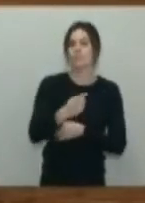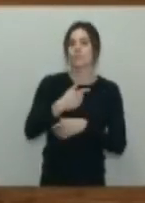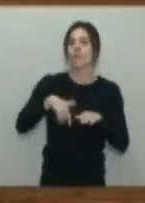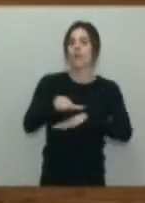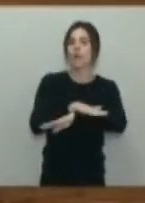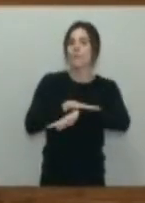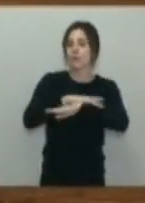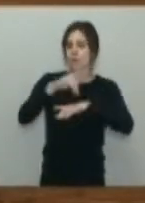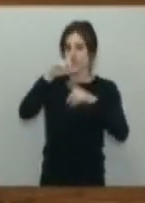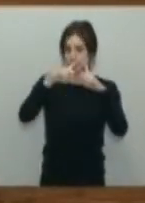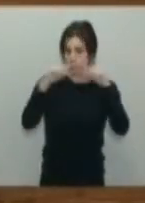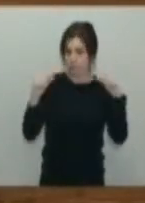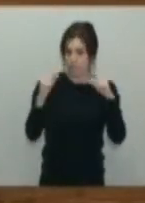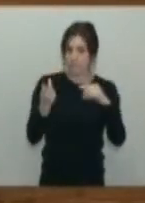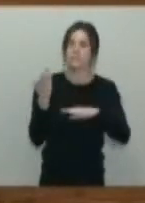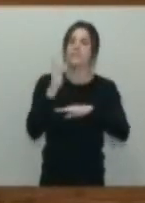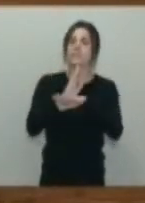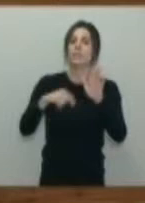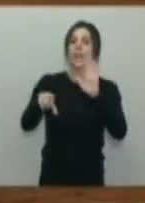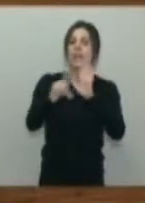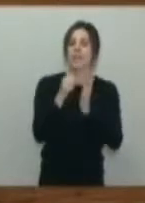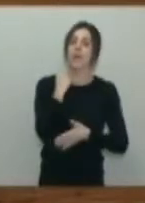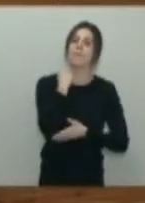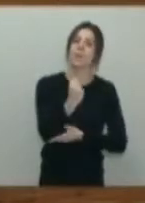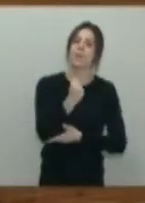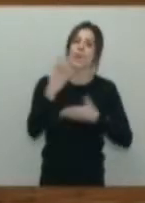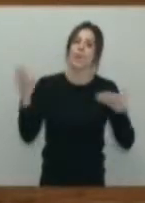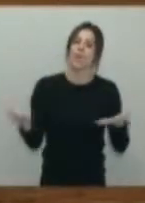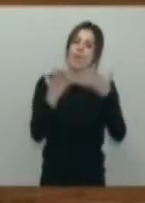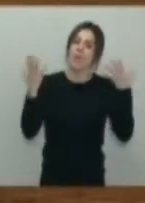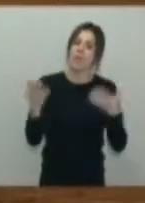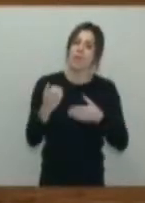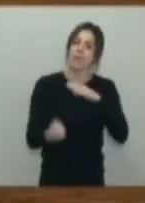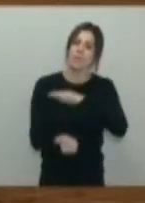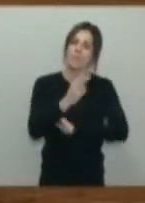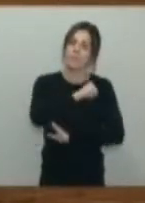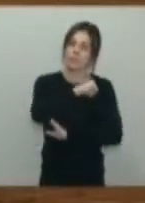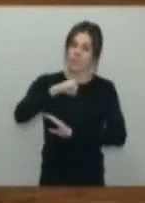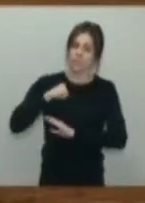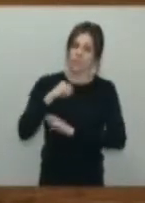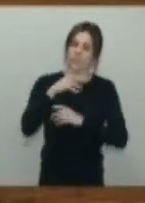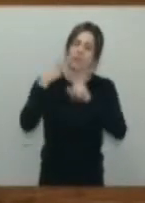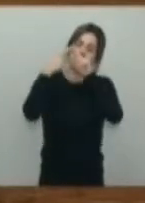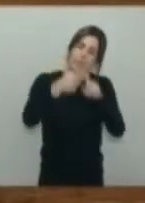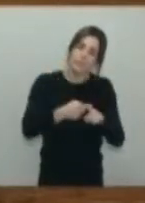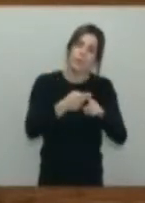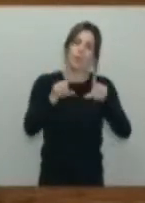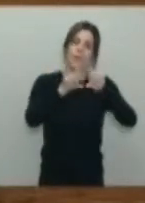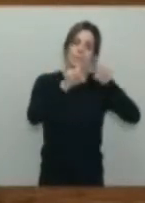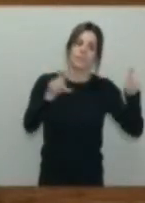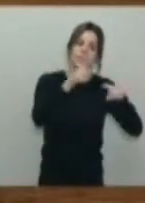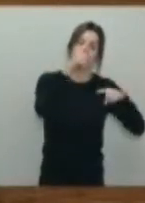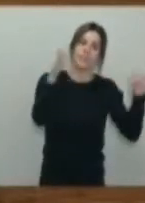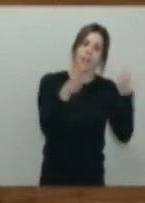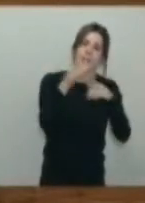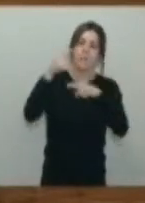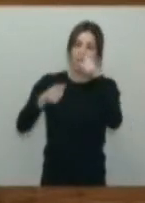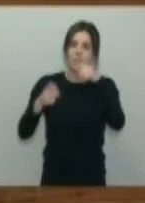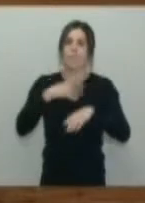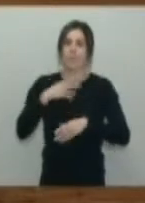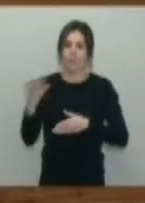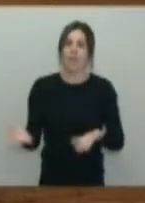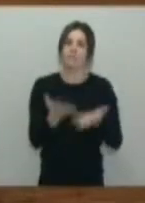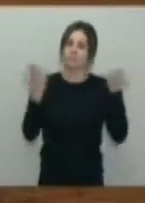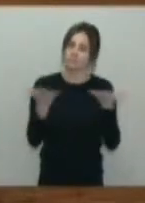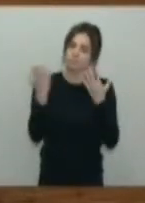a emprendedores que incluya medidas encaminadas a favorecer la actividad de la pequeña y mediana empresa y de los autónomos. El consejero de